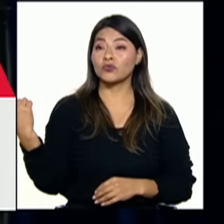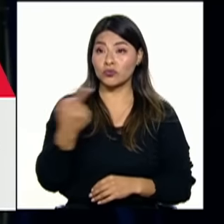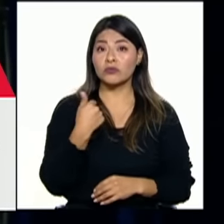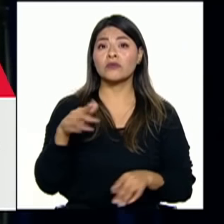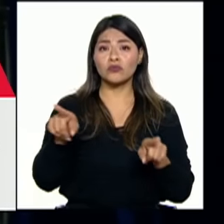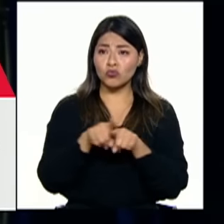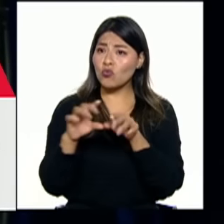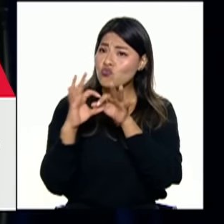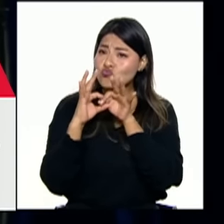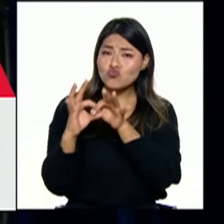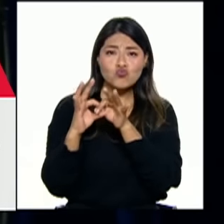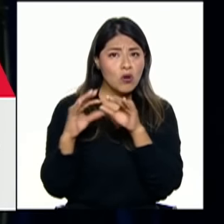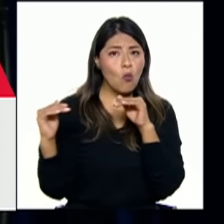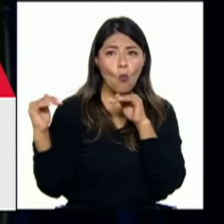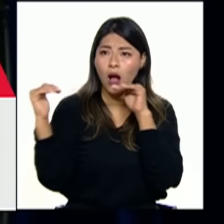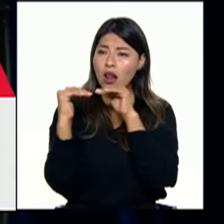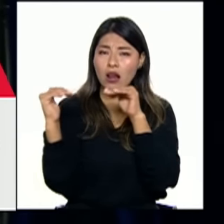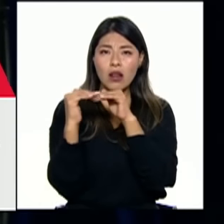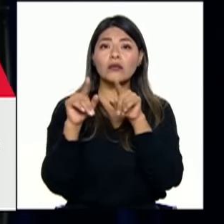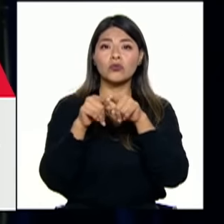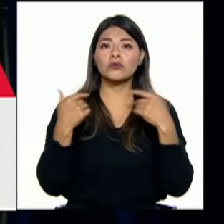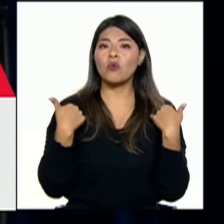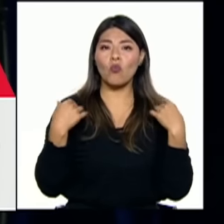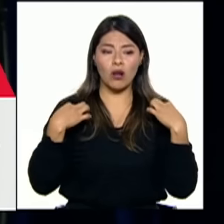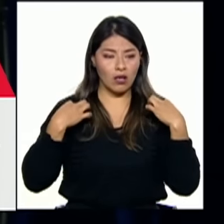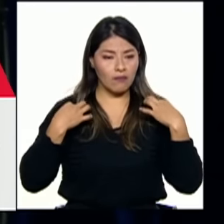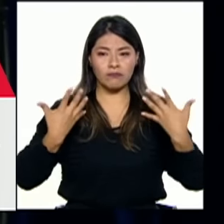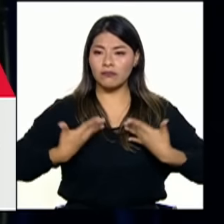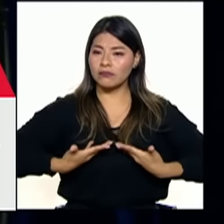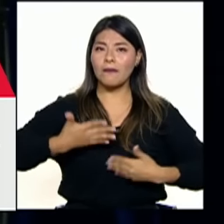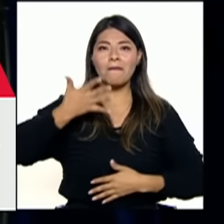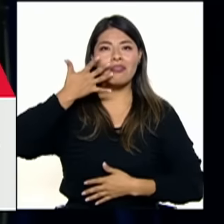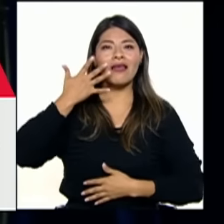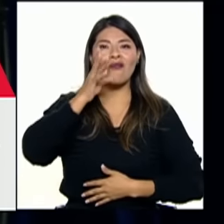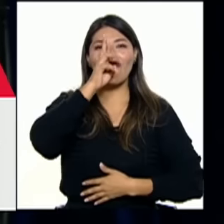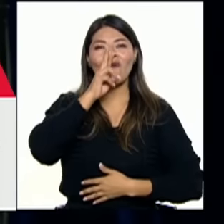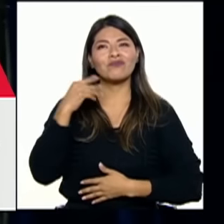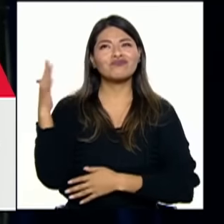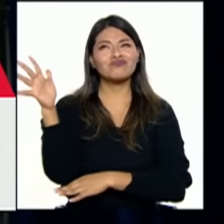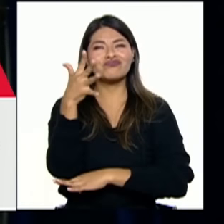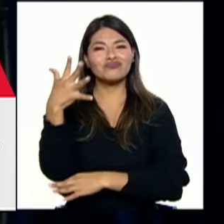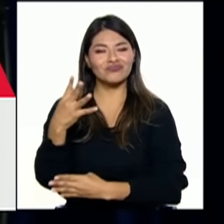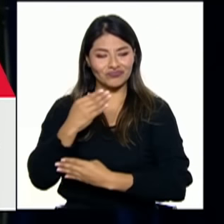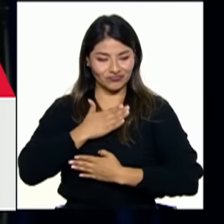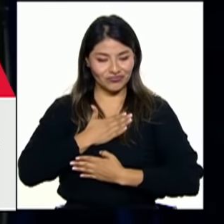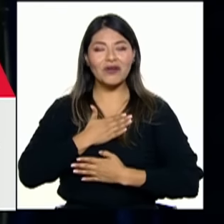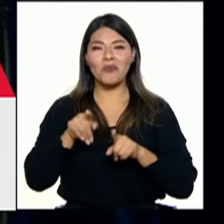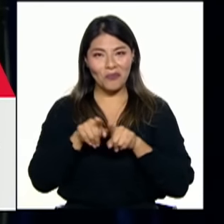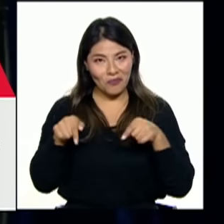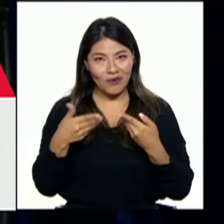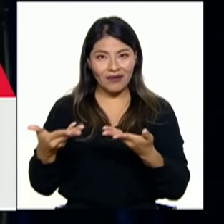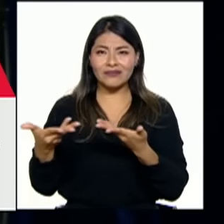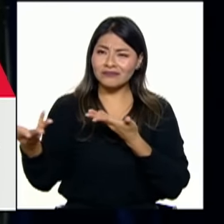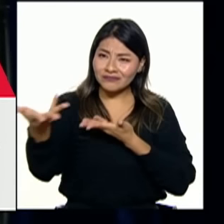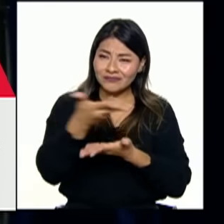equipo, llevamos puesta la misma camiseta blanquirroja de nuestra nación.